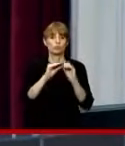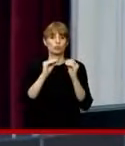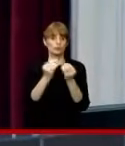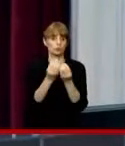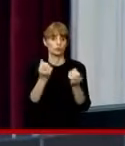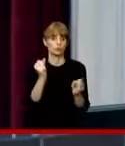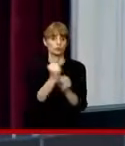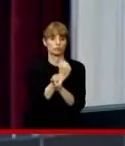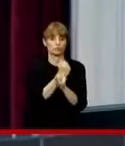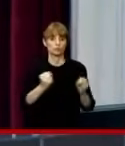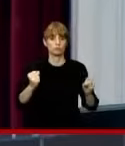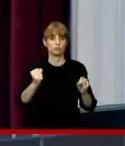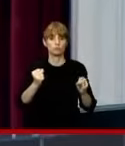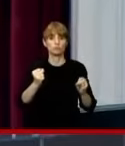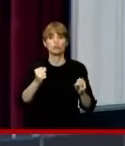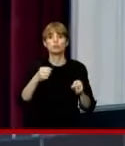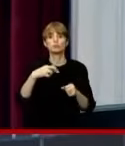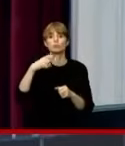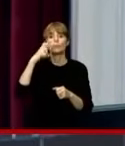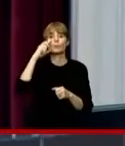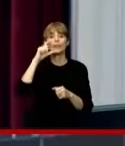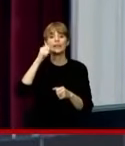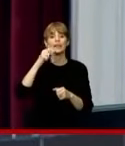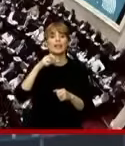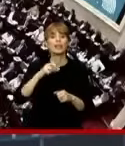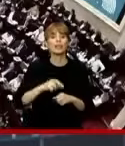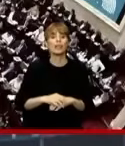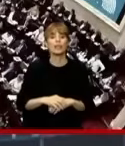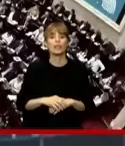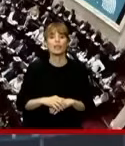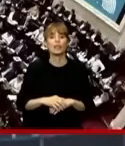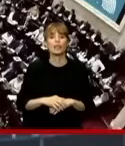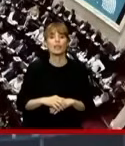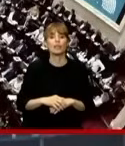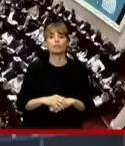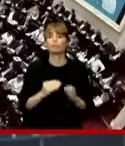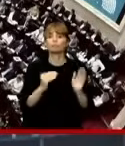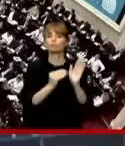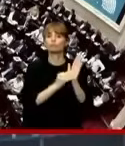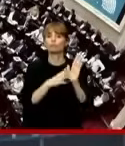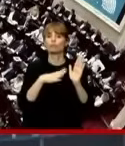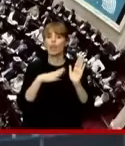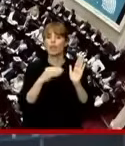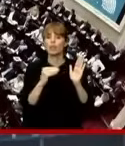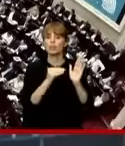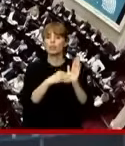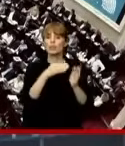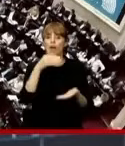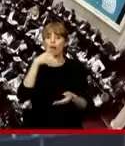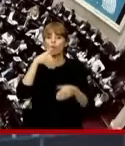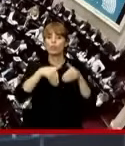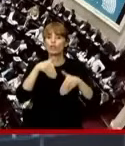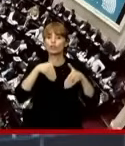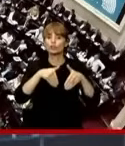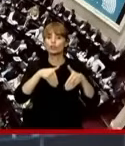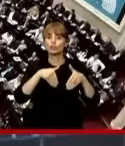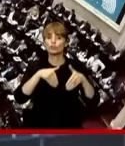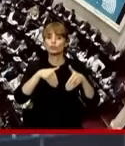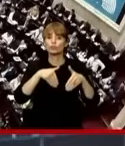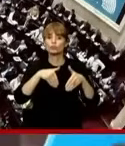fundamentalmente es tener sensibilidad sobre la gente que está sufriendo. Y ahora, con una contradicción, porque ellos reconocen a la inflación